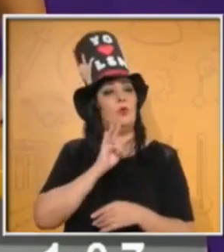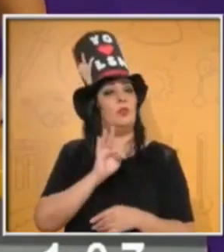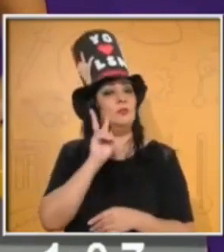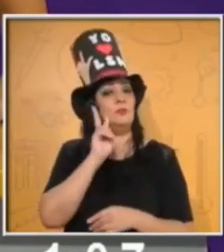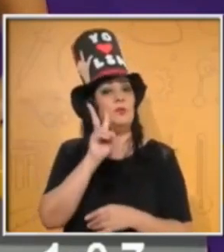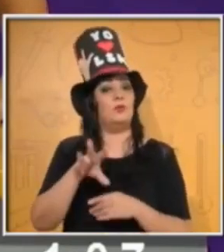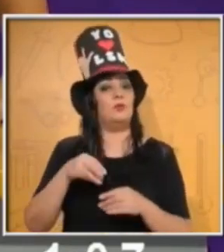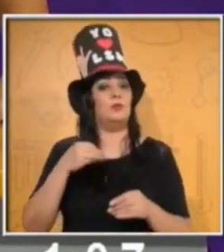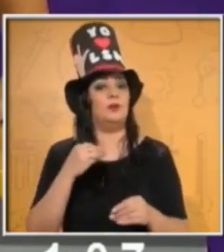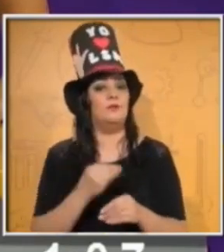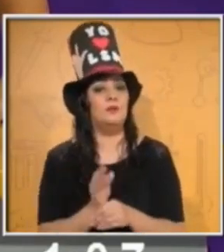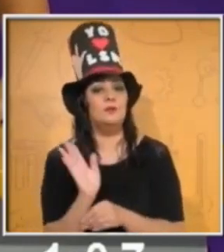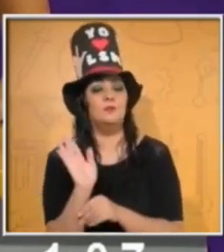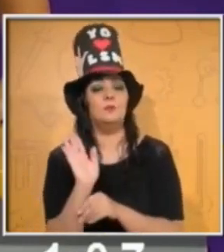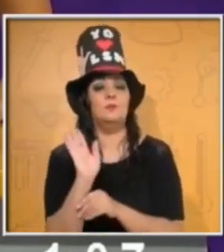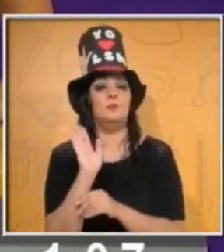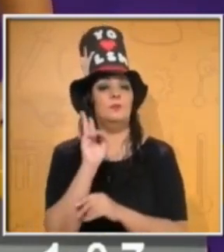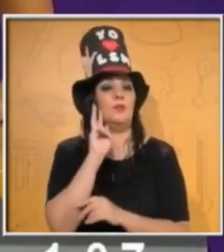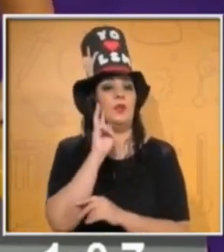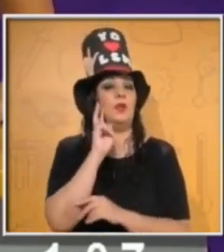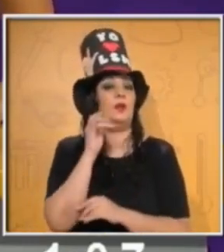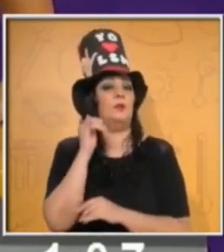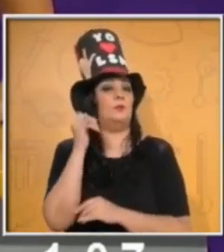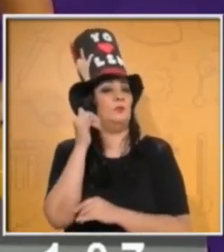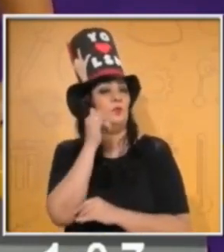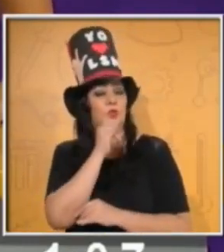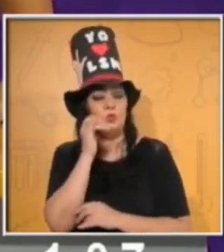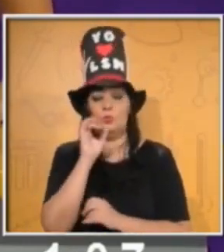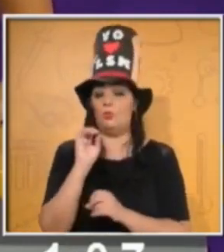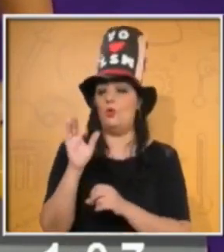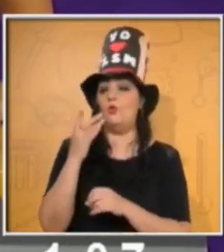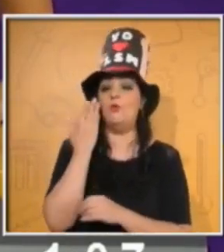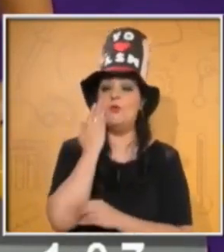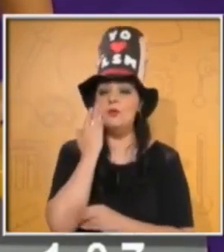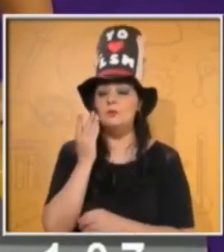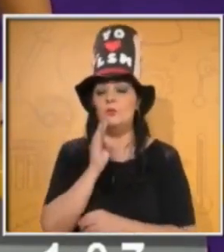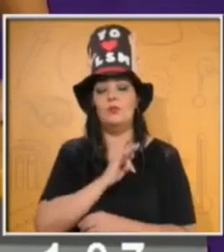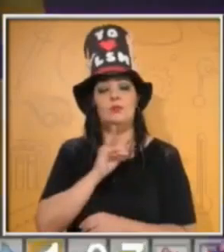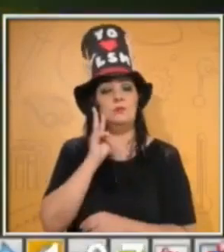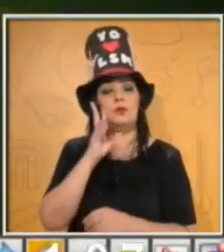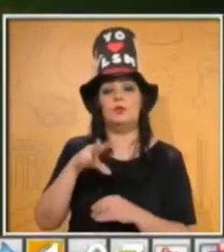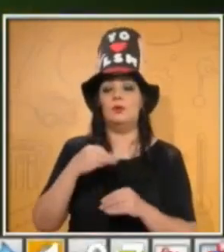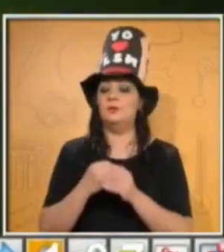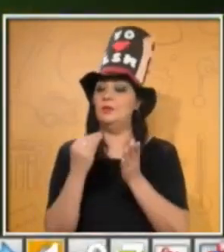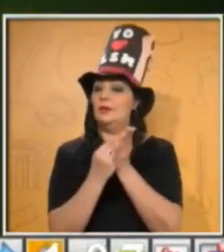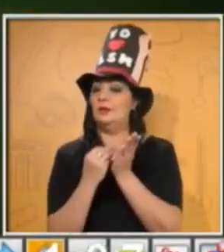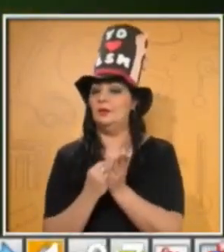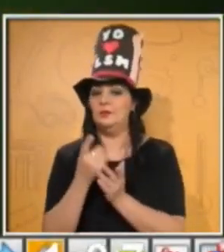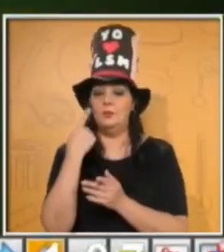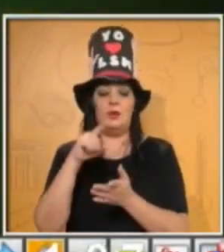plataformas digitales que tenemos. Pasamos a las similitudes, si me apoyan en pantalla, por favor.